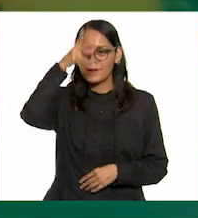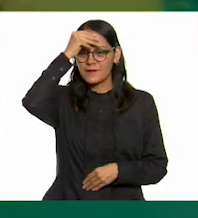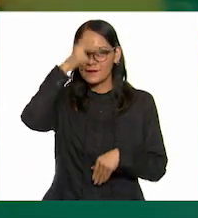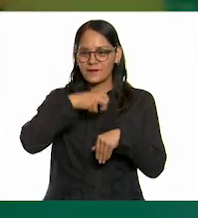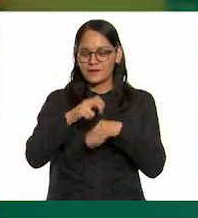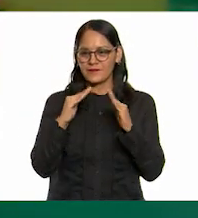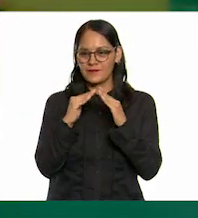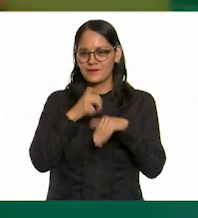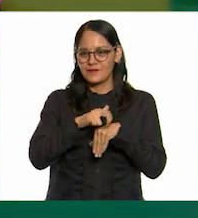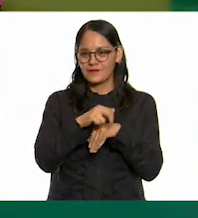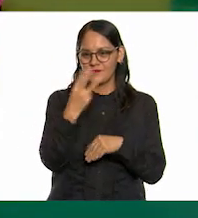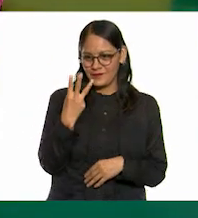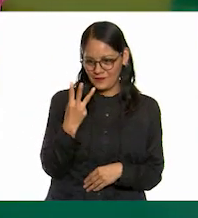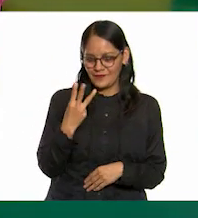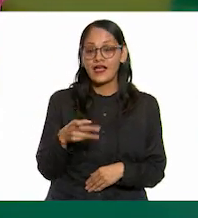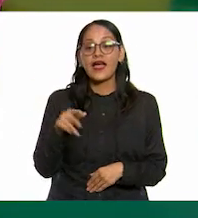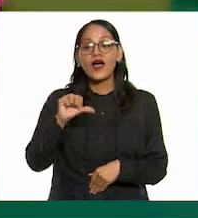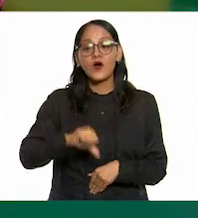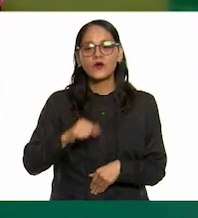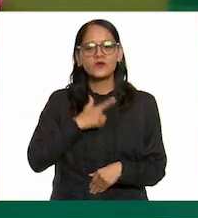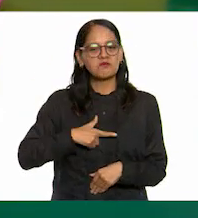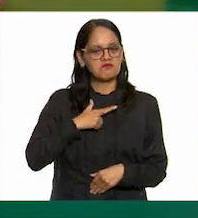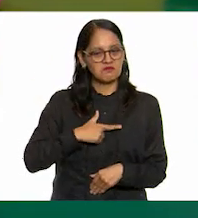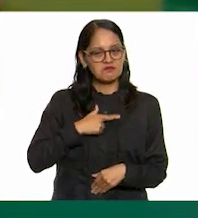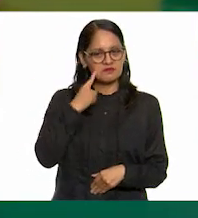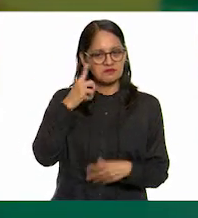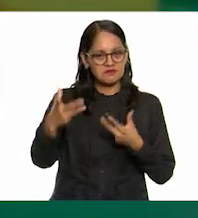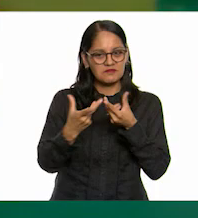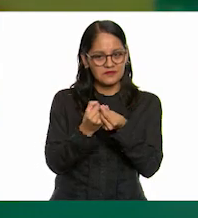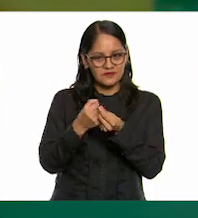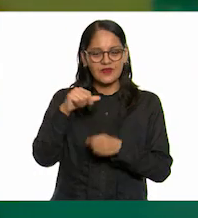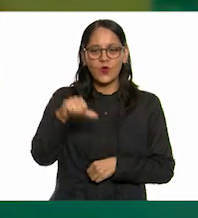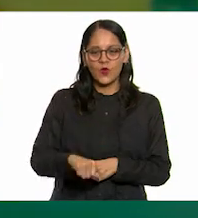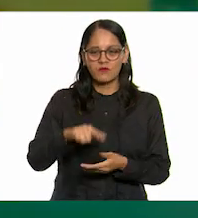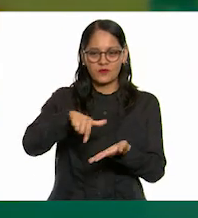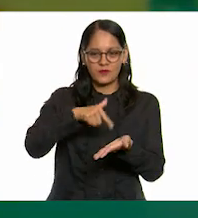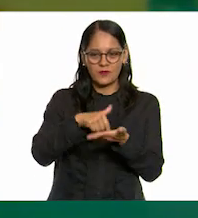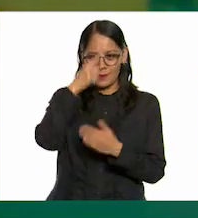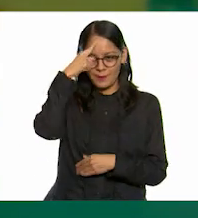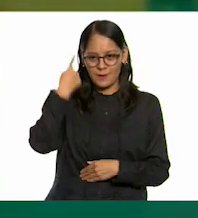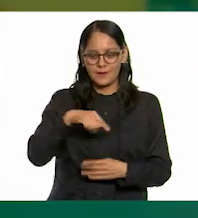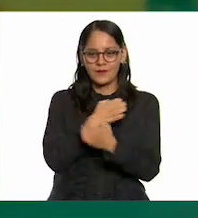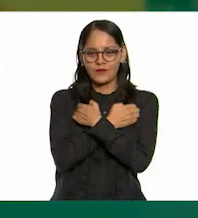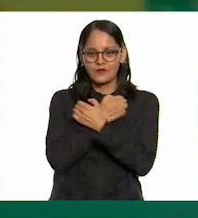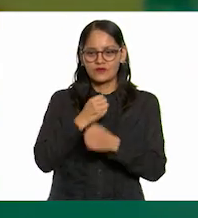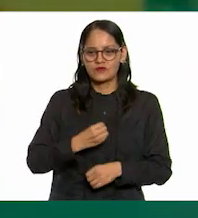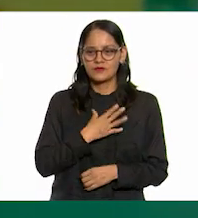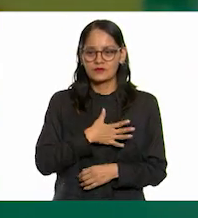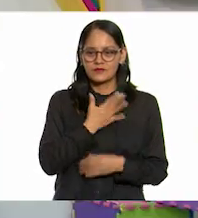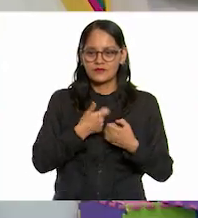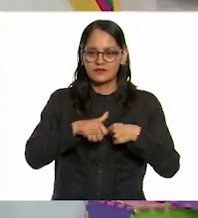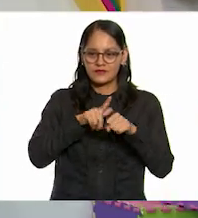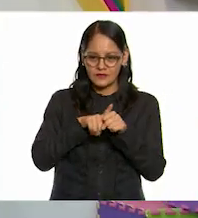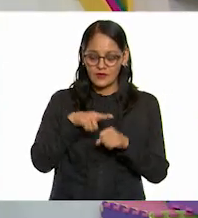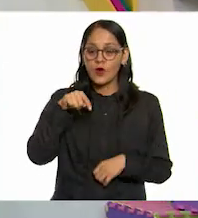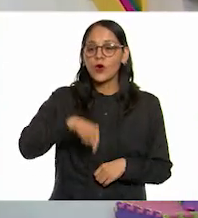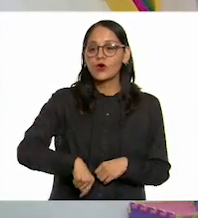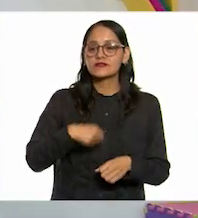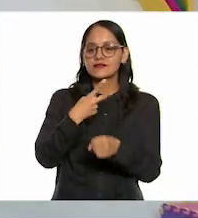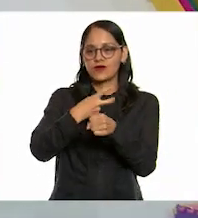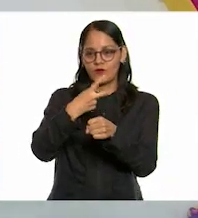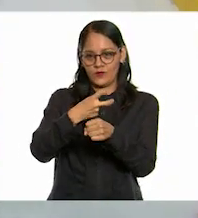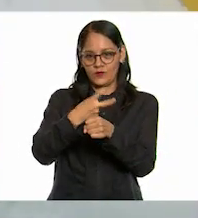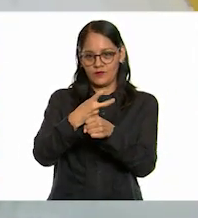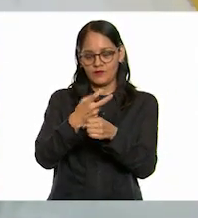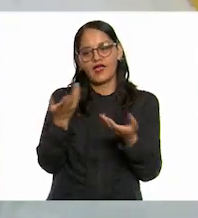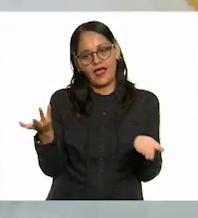3. Oigan, me da mucho gusto estar con ustedes en este nuestro espacio de educación socioemocional para el segundo ciclo,